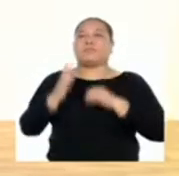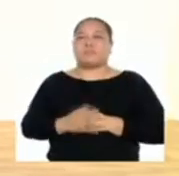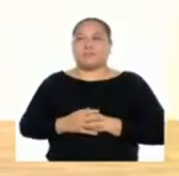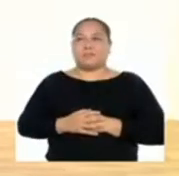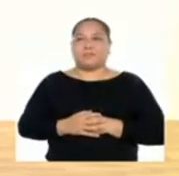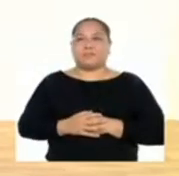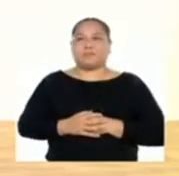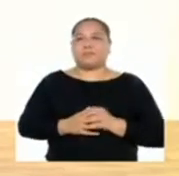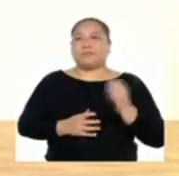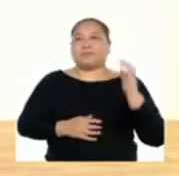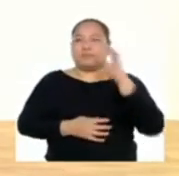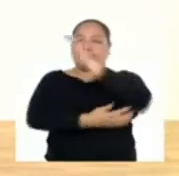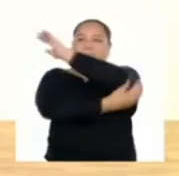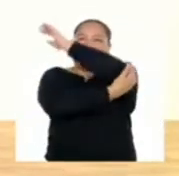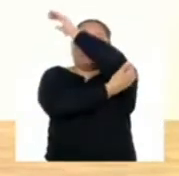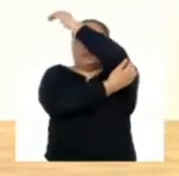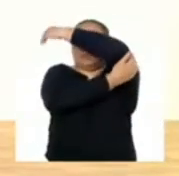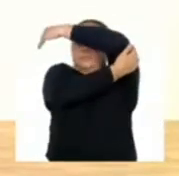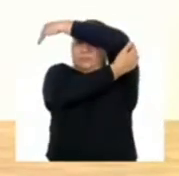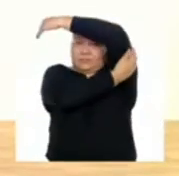voy al otro lado.